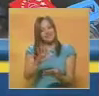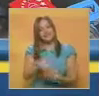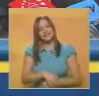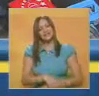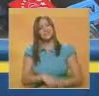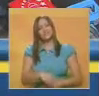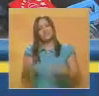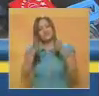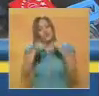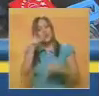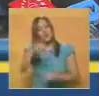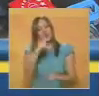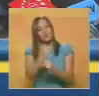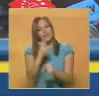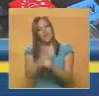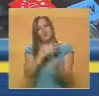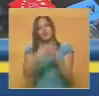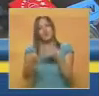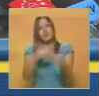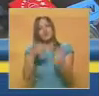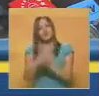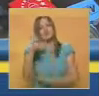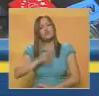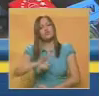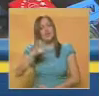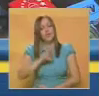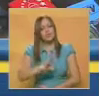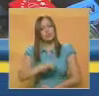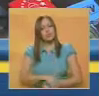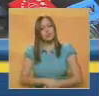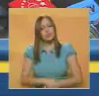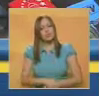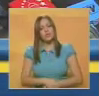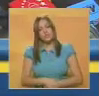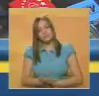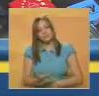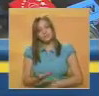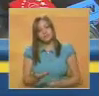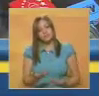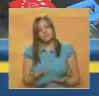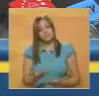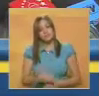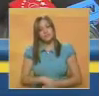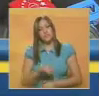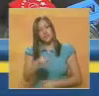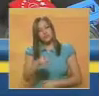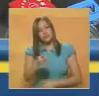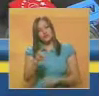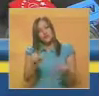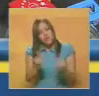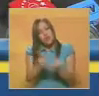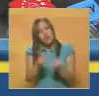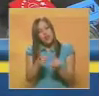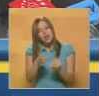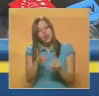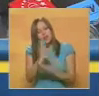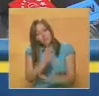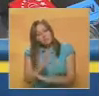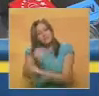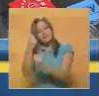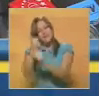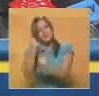a todos los trabajos sin distingos del salario que devengan o que devengamos pues esa protección de la inamovilidad laboral